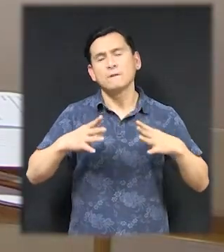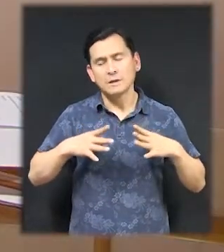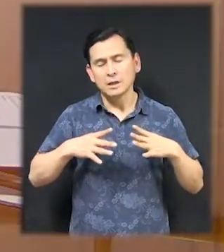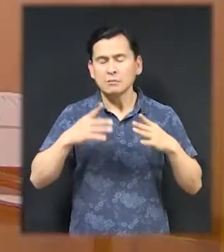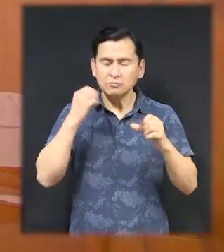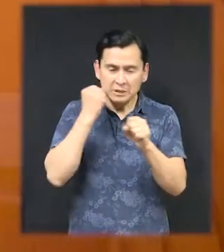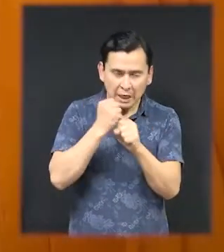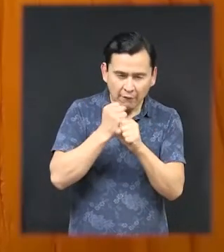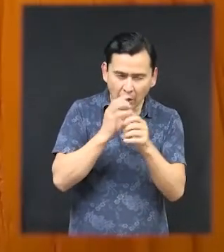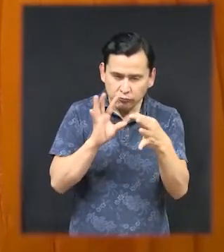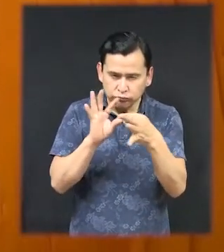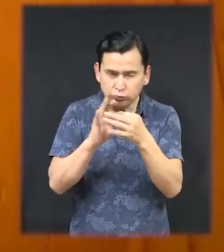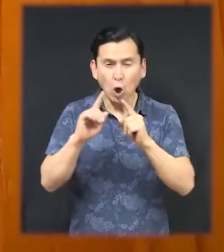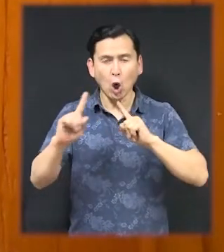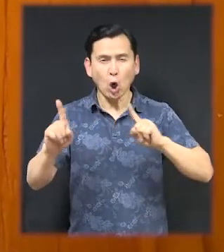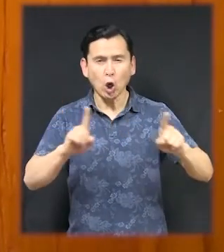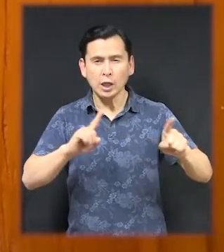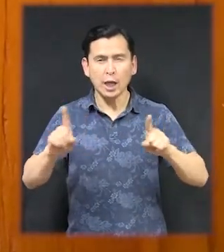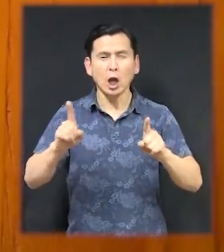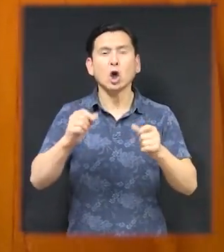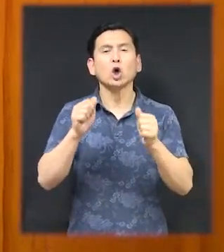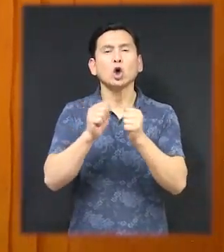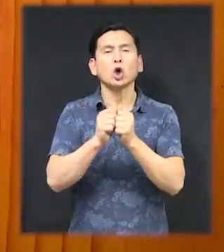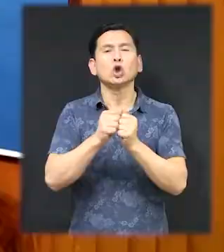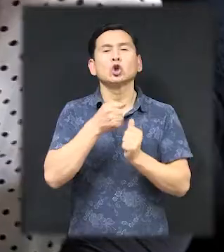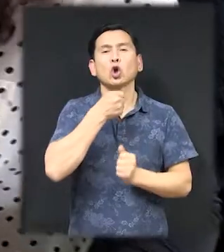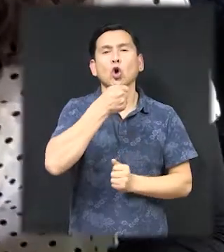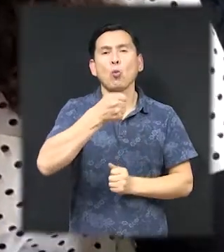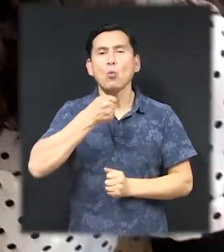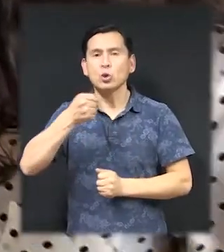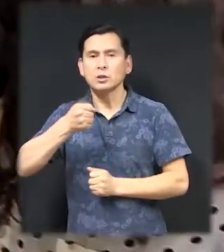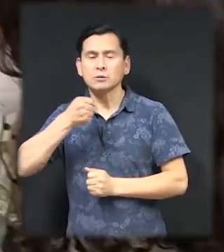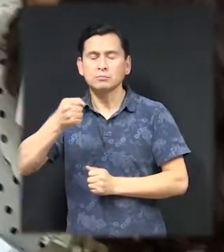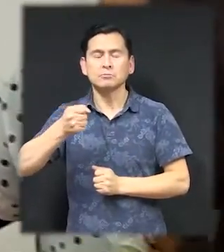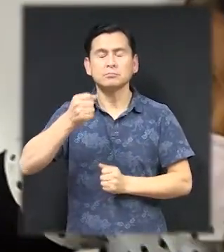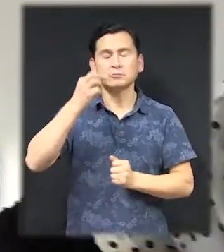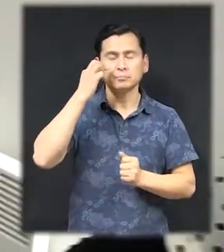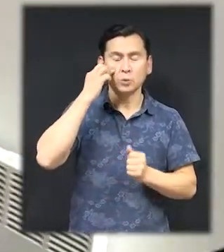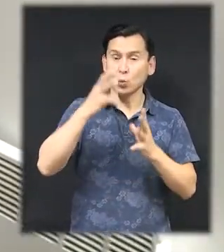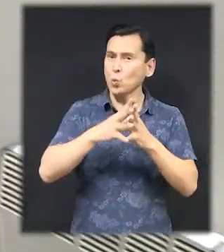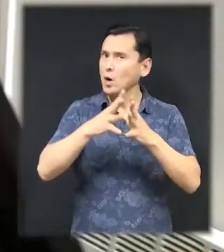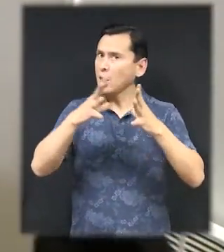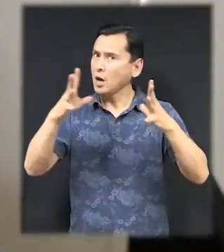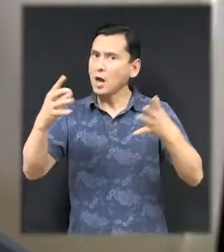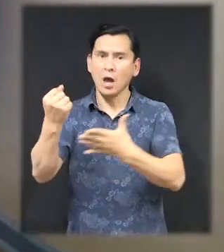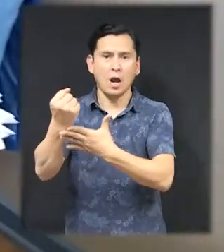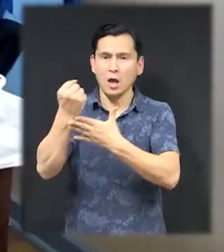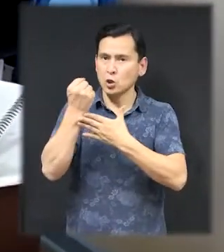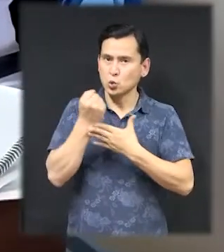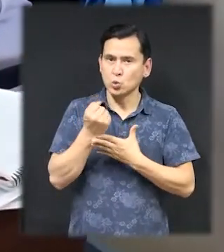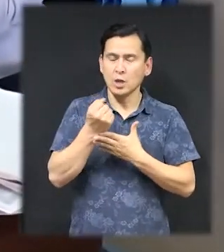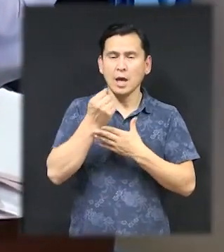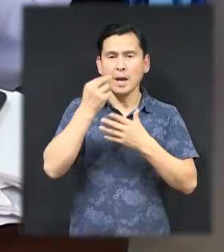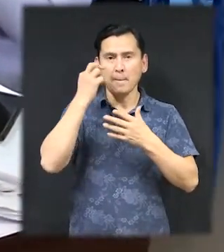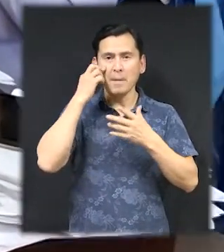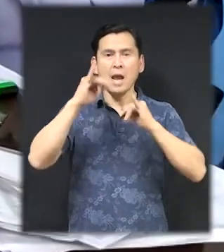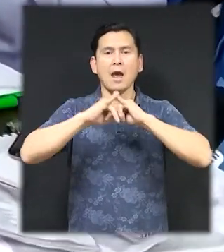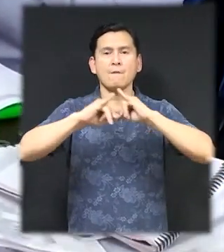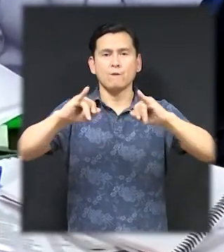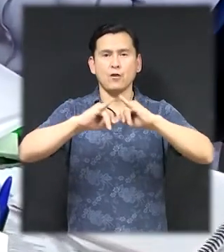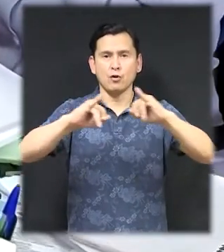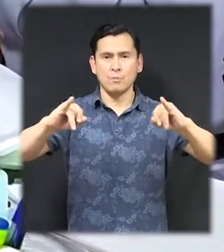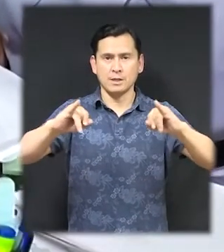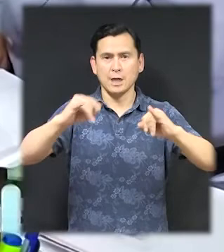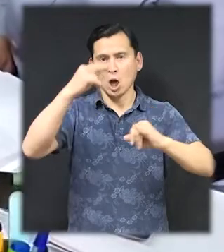la concepción del Hospital Amigo. El Hospital Amigo está concebido para un hospital que abre sus puertas a la comunidad y